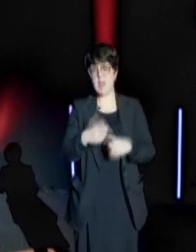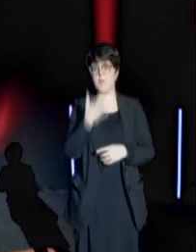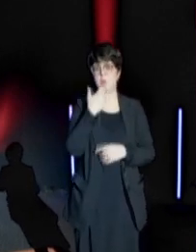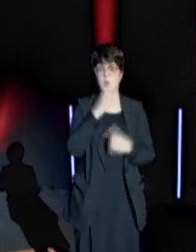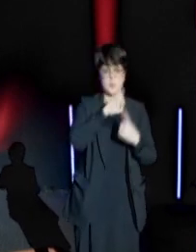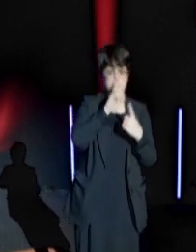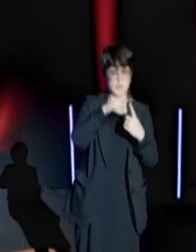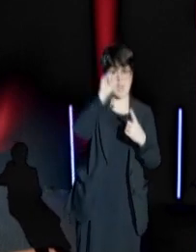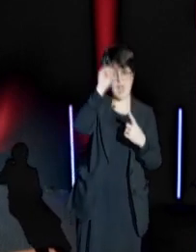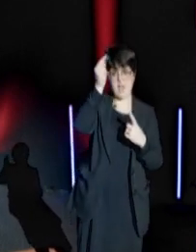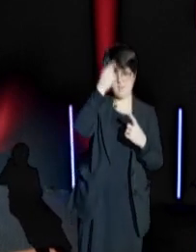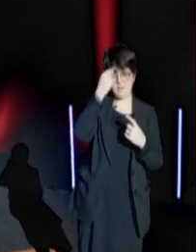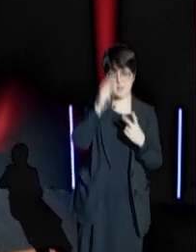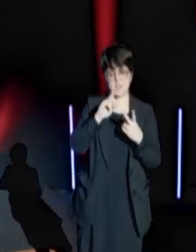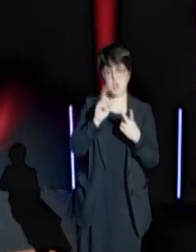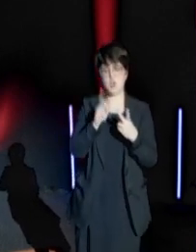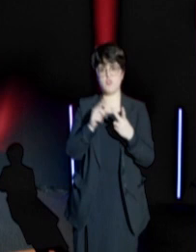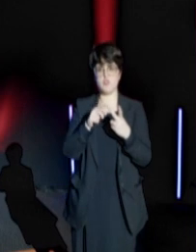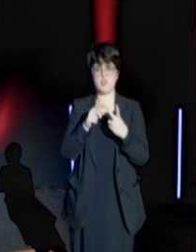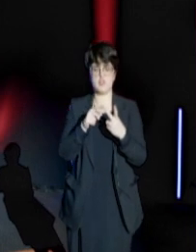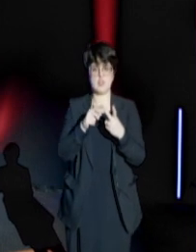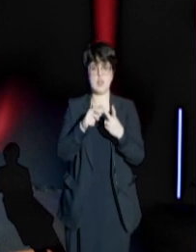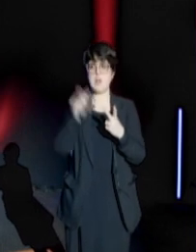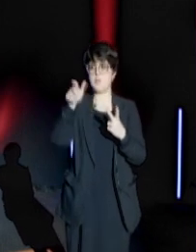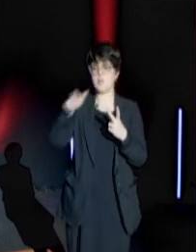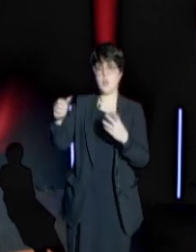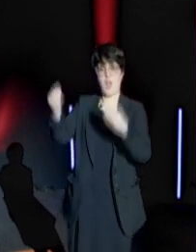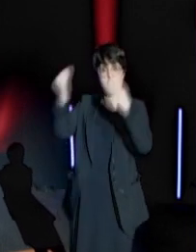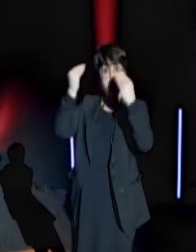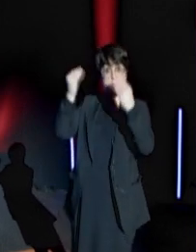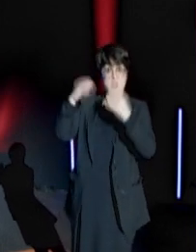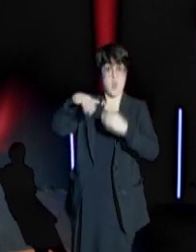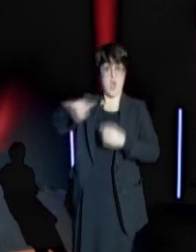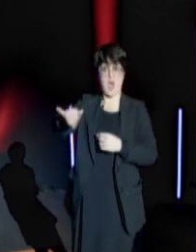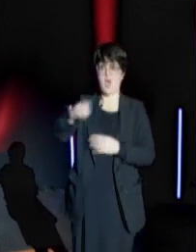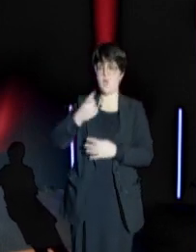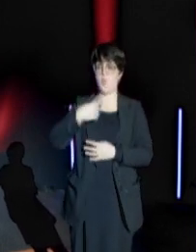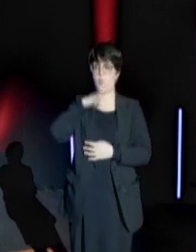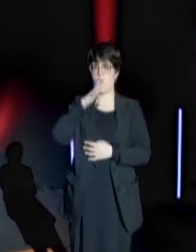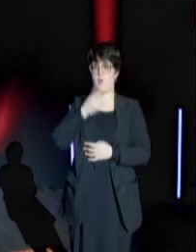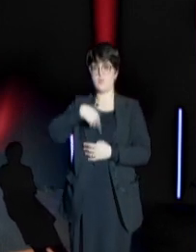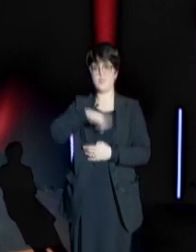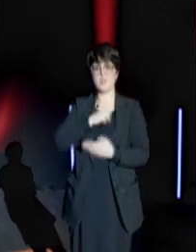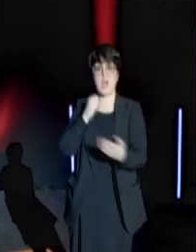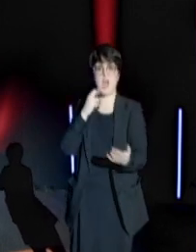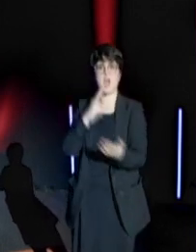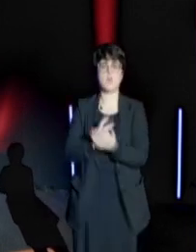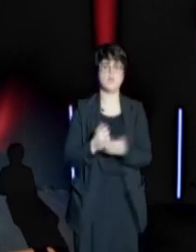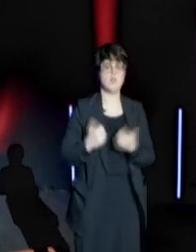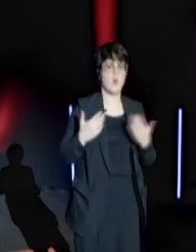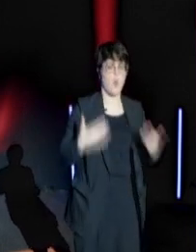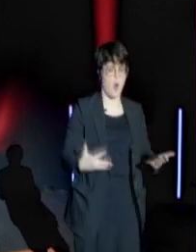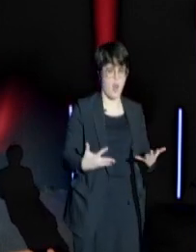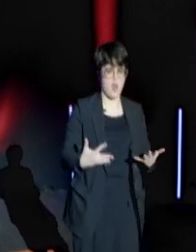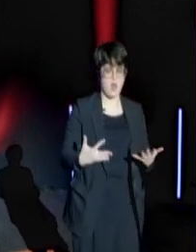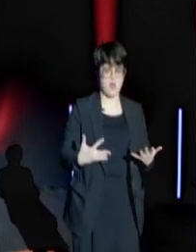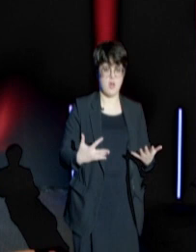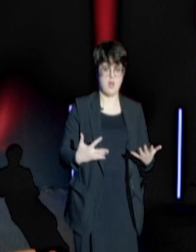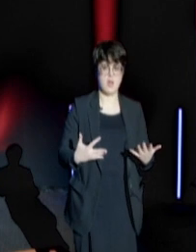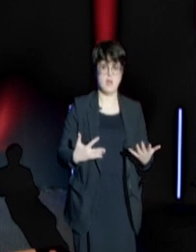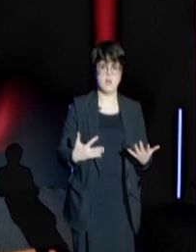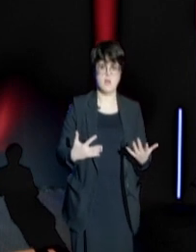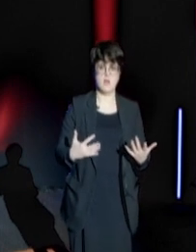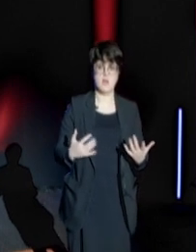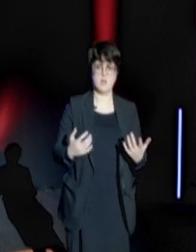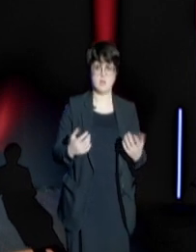y y uno es el de la personas formadas por eso nosotros estamos apostando extraordinariamente eh